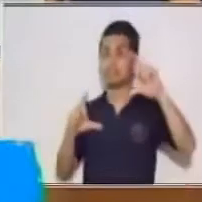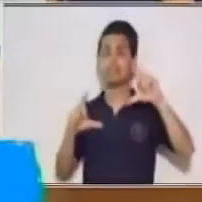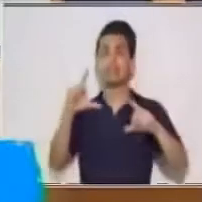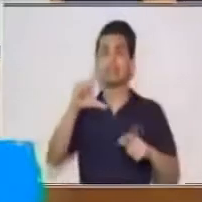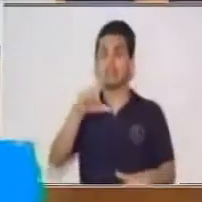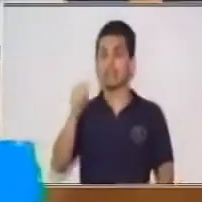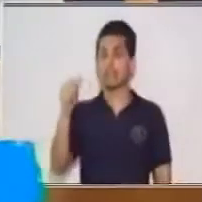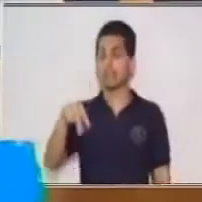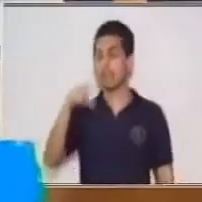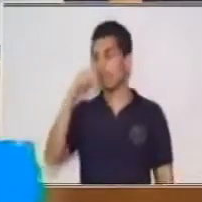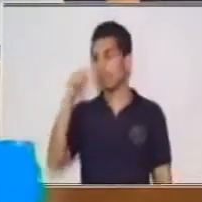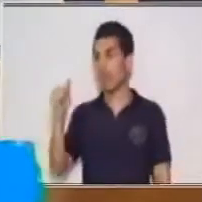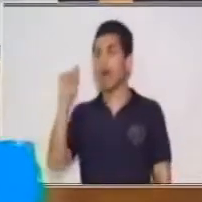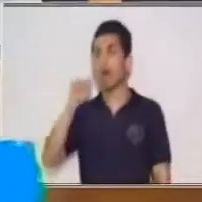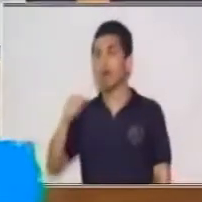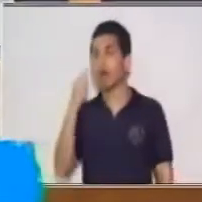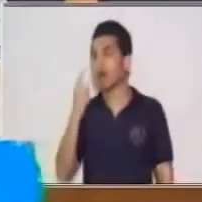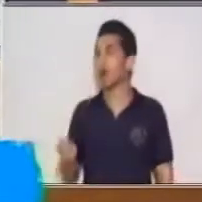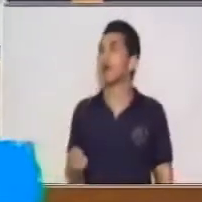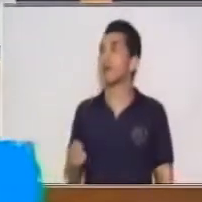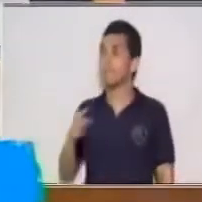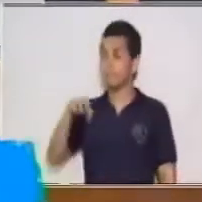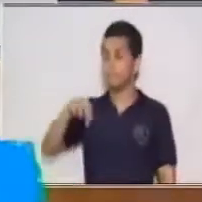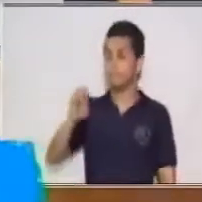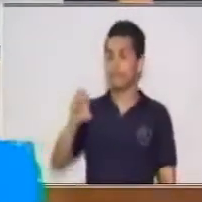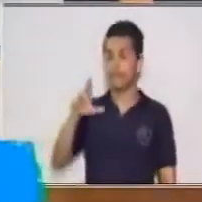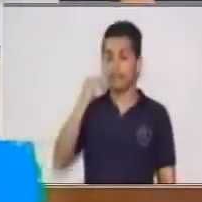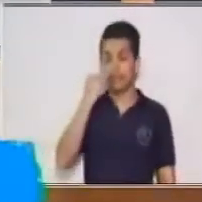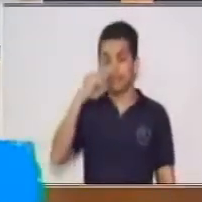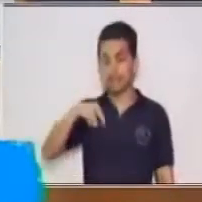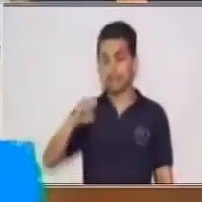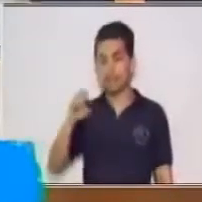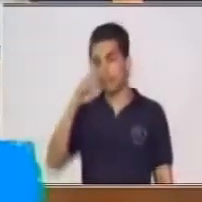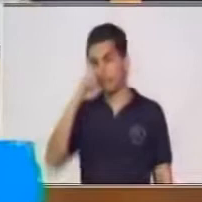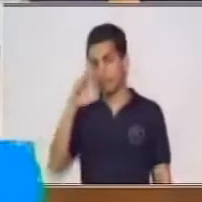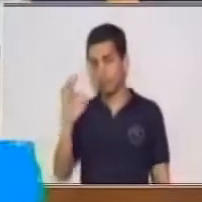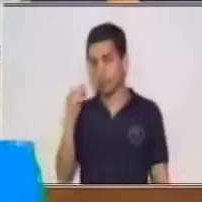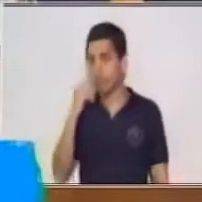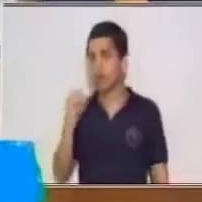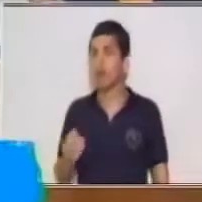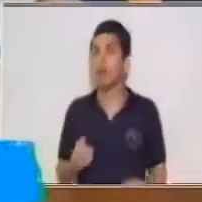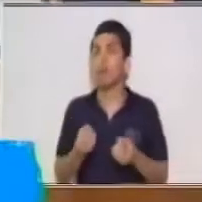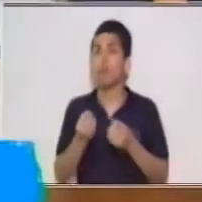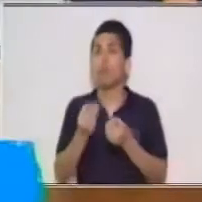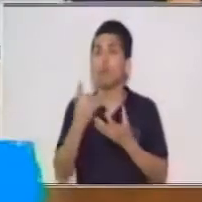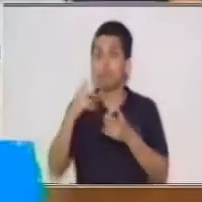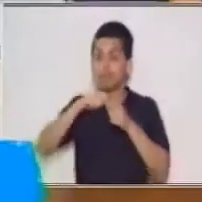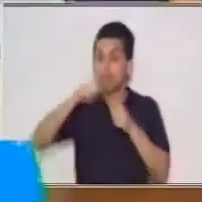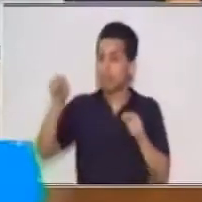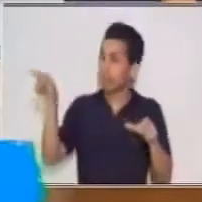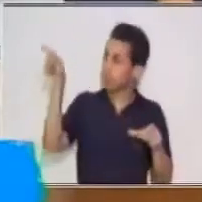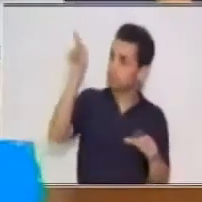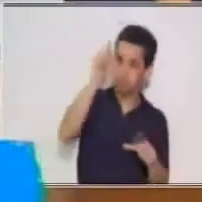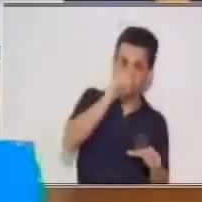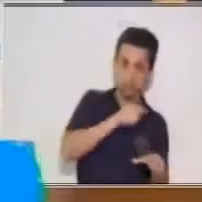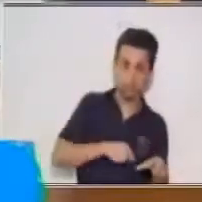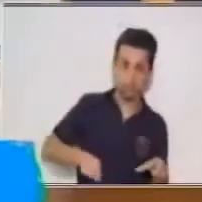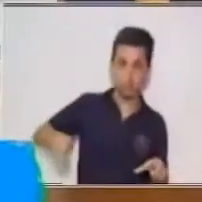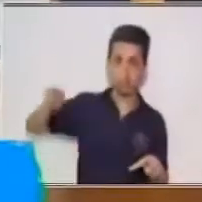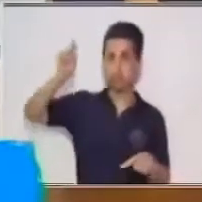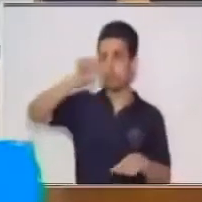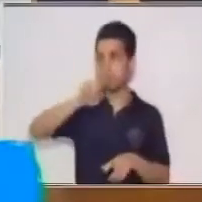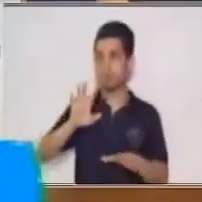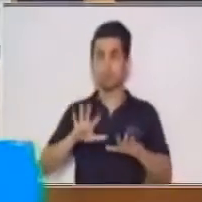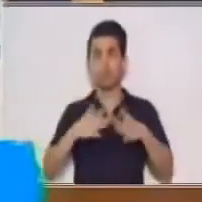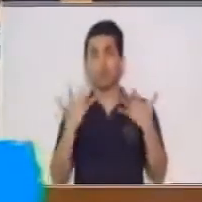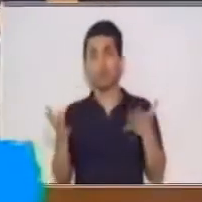vamos a encontrar es su perímetro, o sea, cuánto mide alrededor de nuestra llanta. ¿Qué fórmula vamos a utilizar?